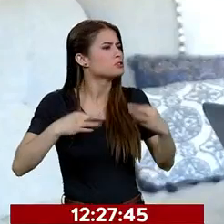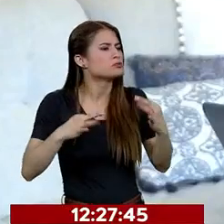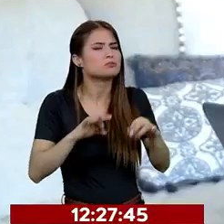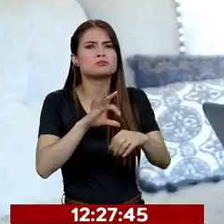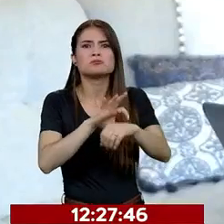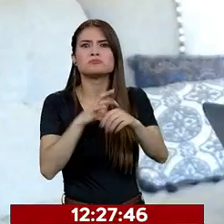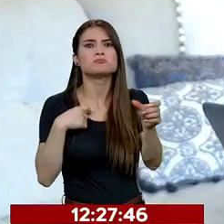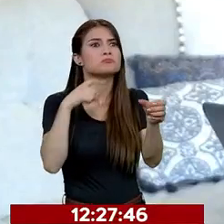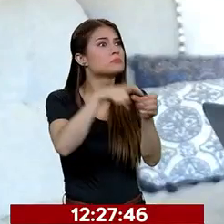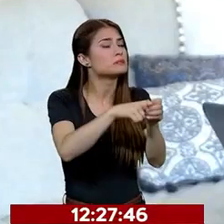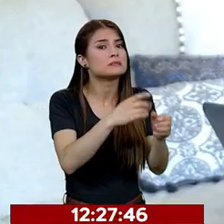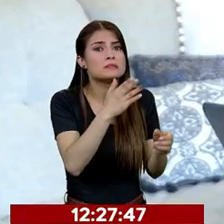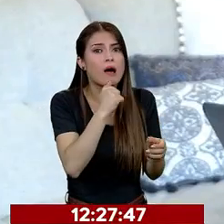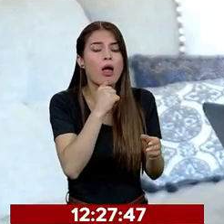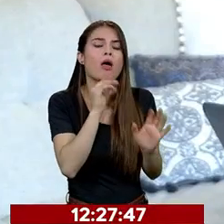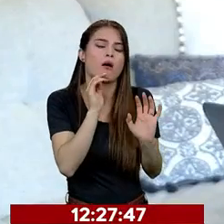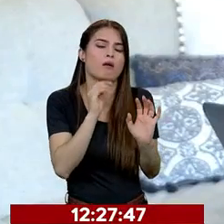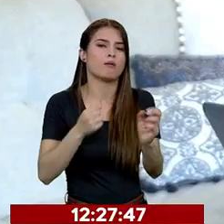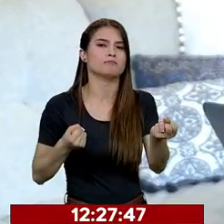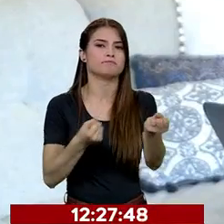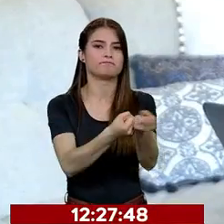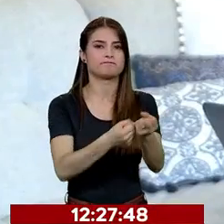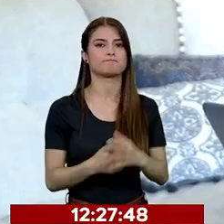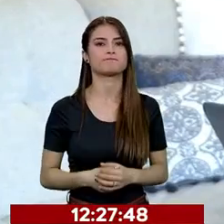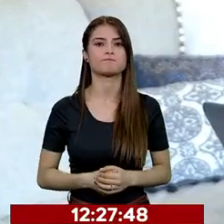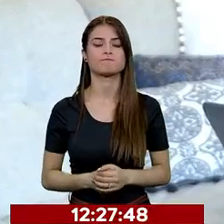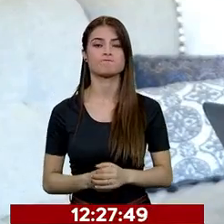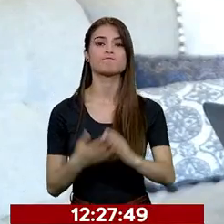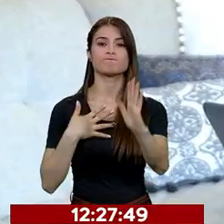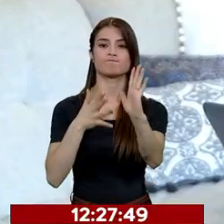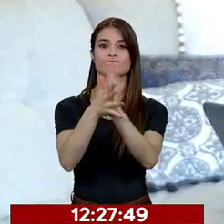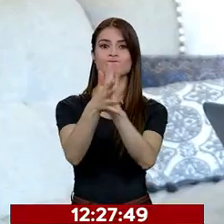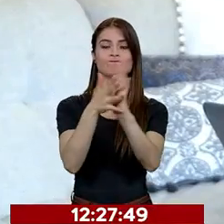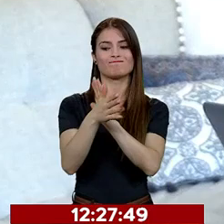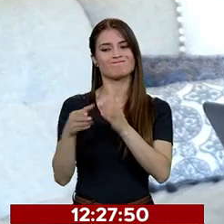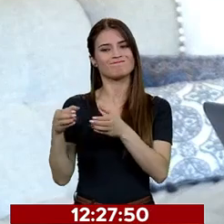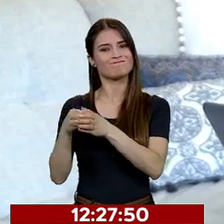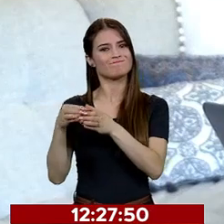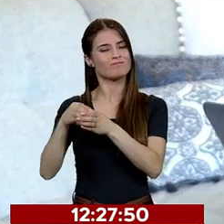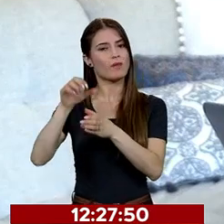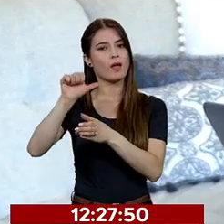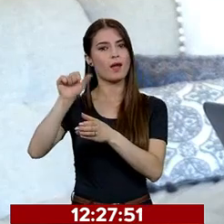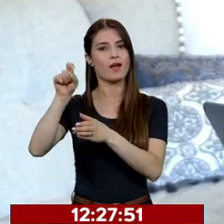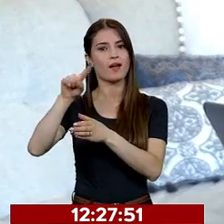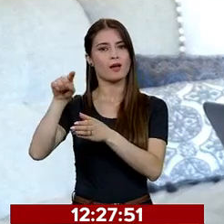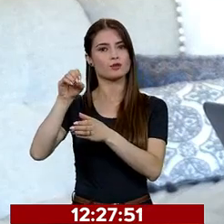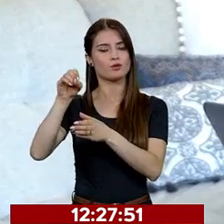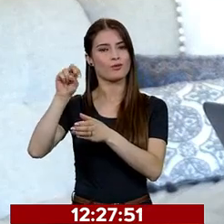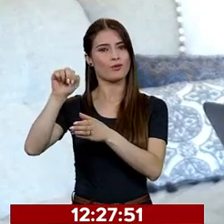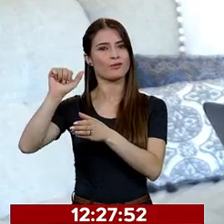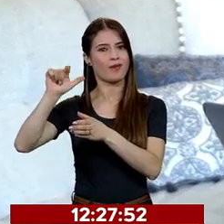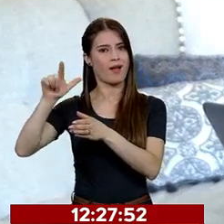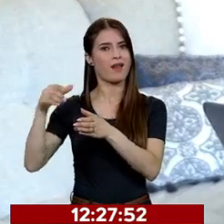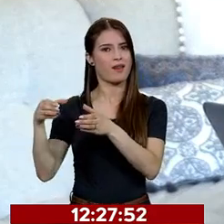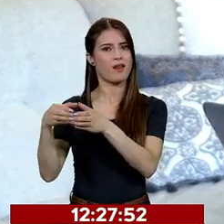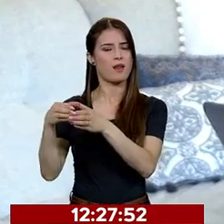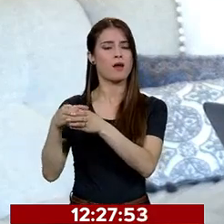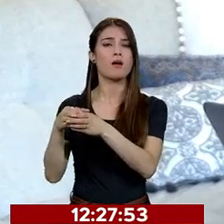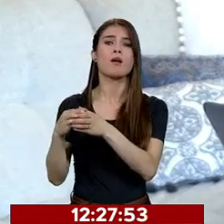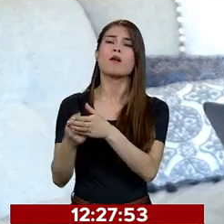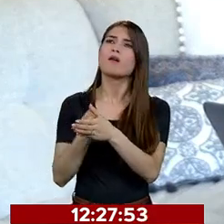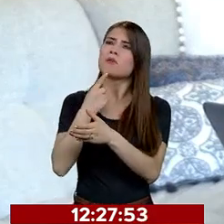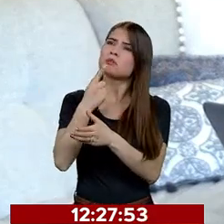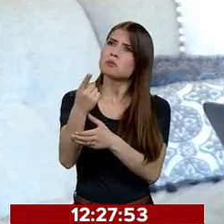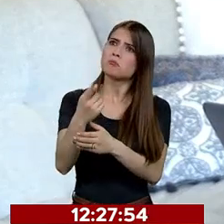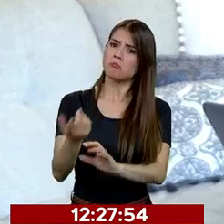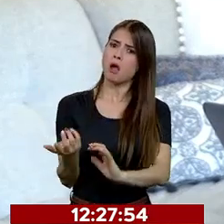para ayudar en la descongestión de procesos judiciales, miembros de Asonal proponen a la rama aprovechar este tiempo de cuarentena para modernizar el